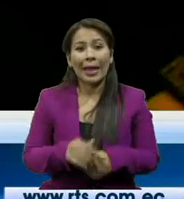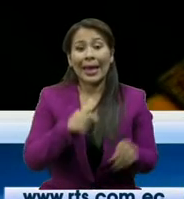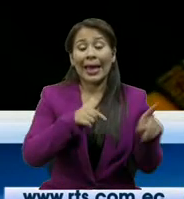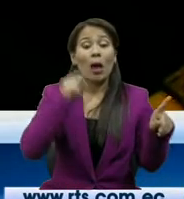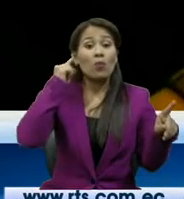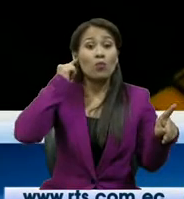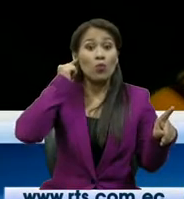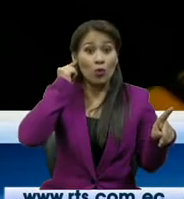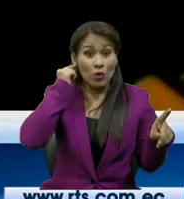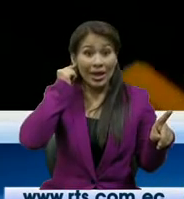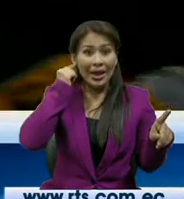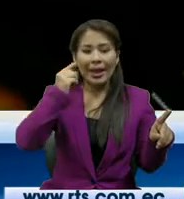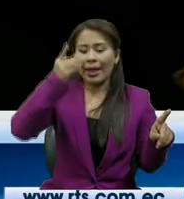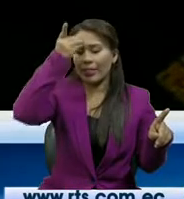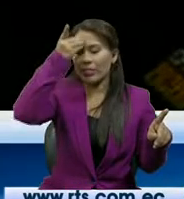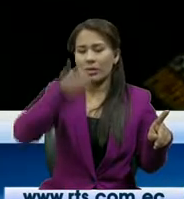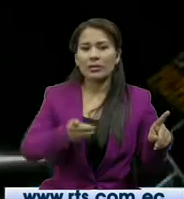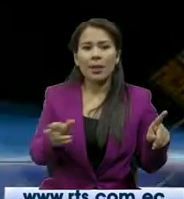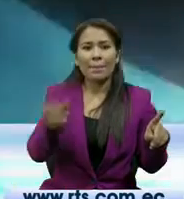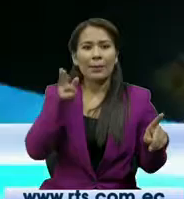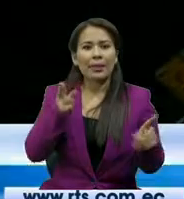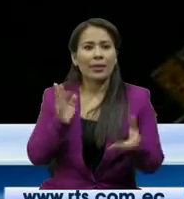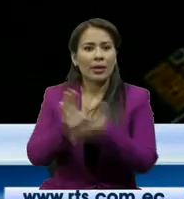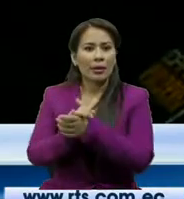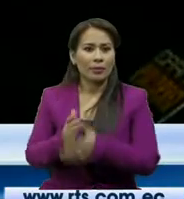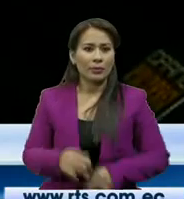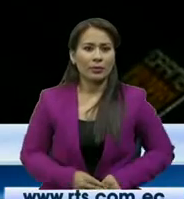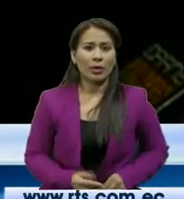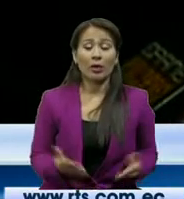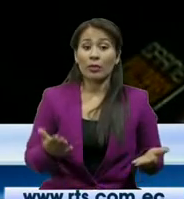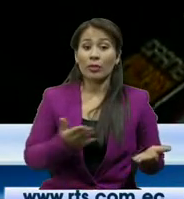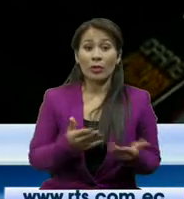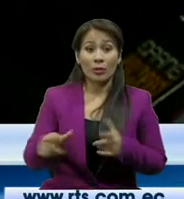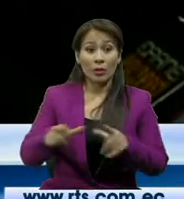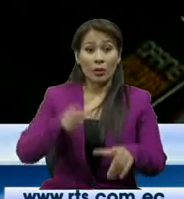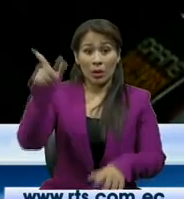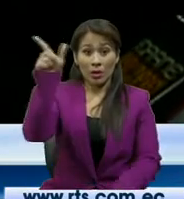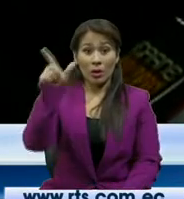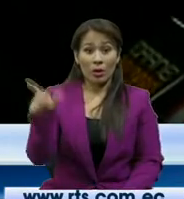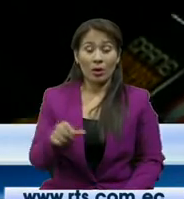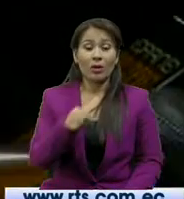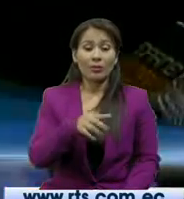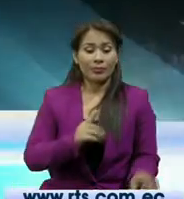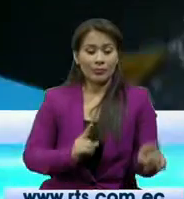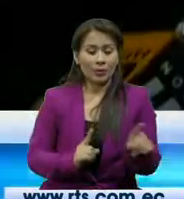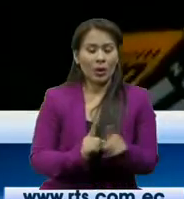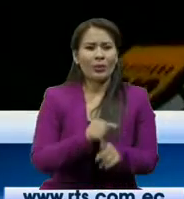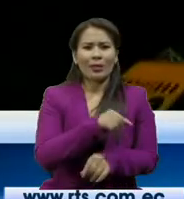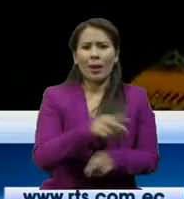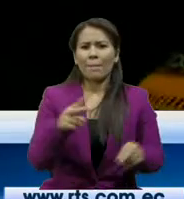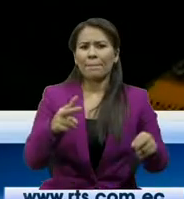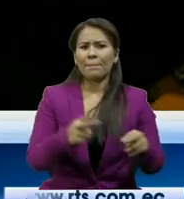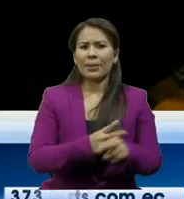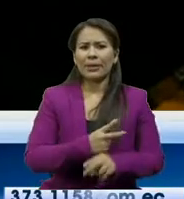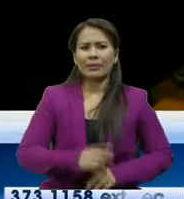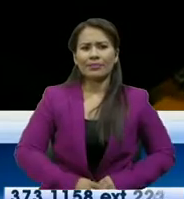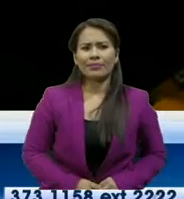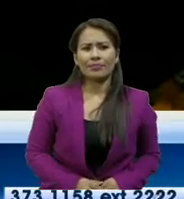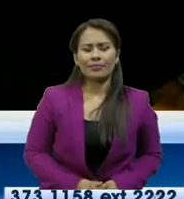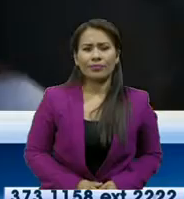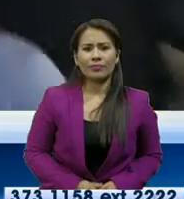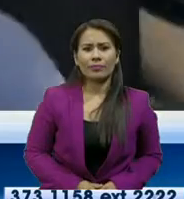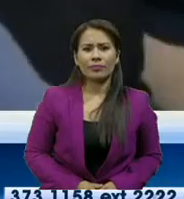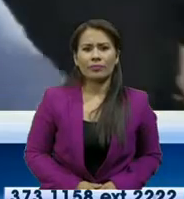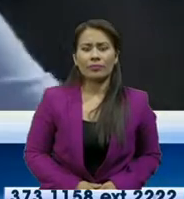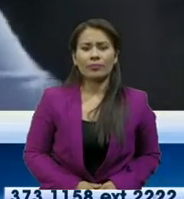una señora que ya recibió una sentencia en la ciudad de Loja y se encontraba en la lista de los más buscados en el número